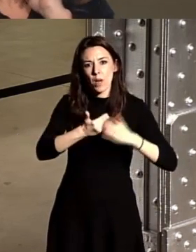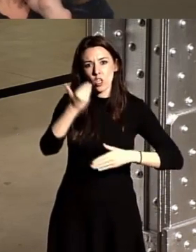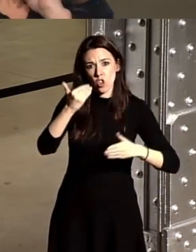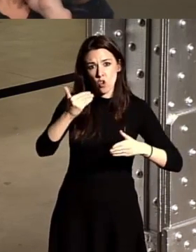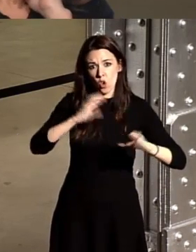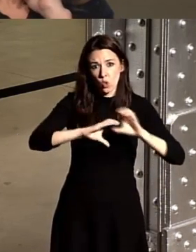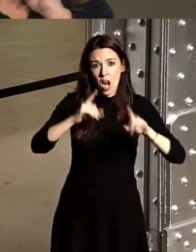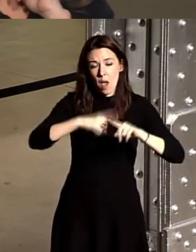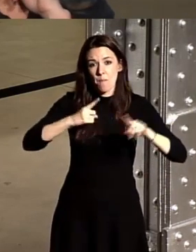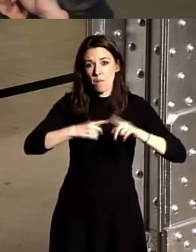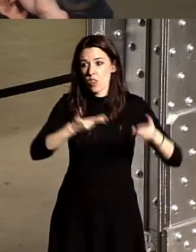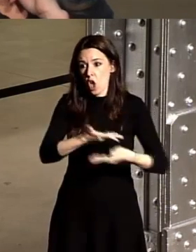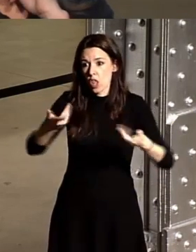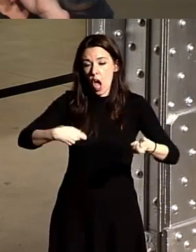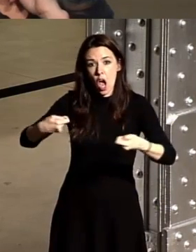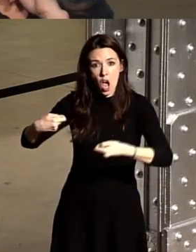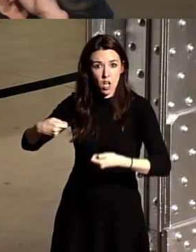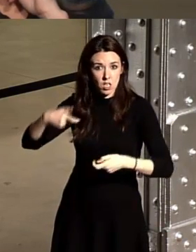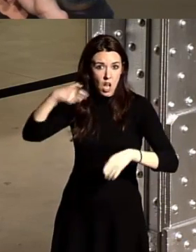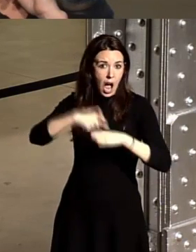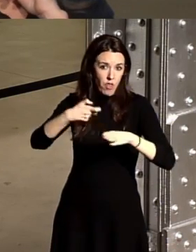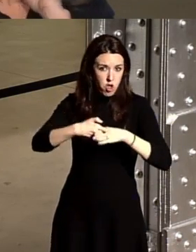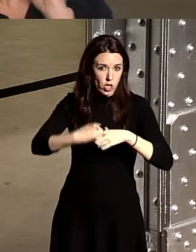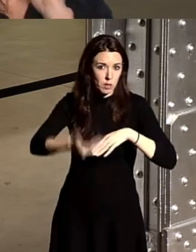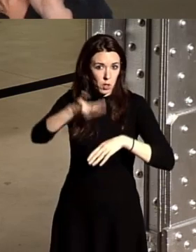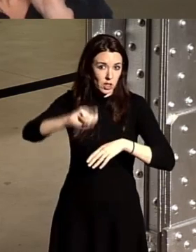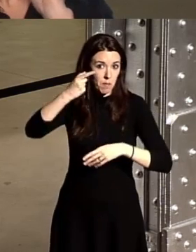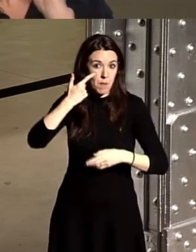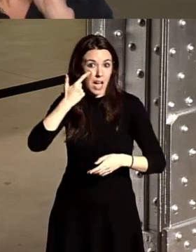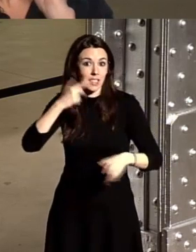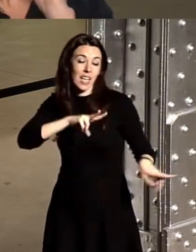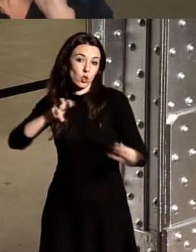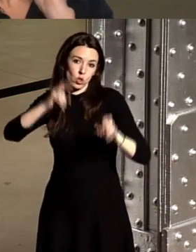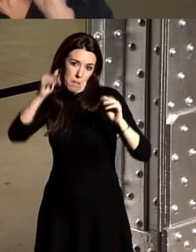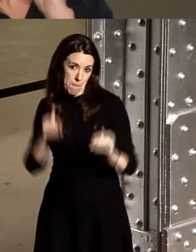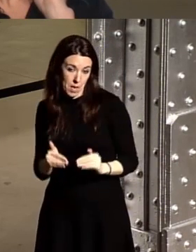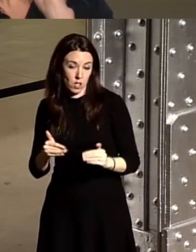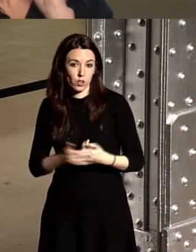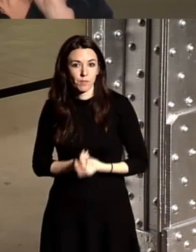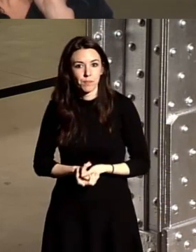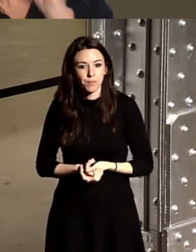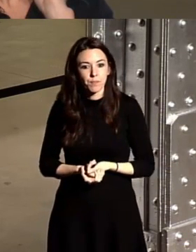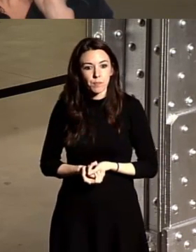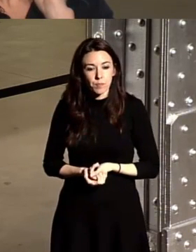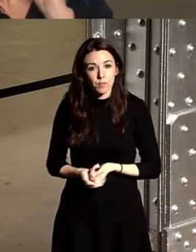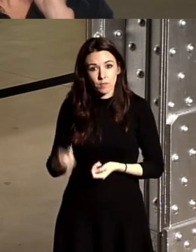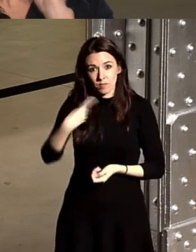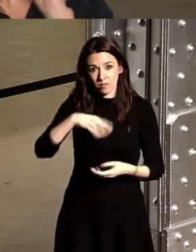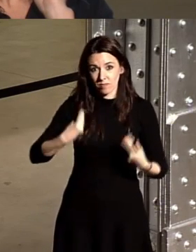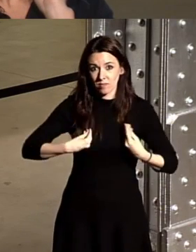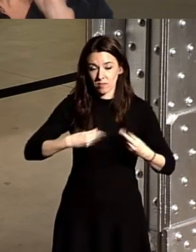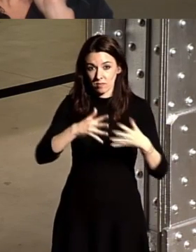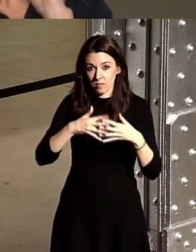salido a bolsa, se piensa más en las acciones que en las exclusivas. También lo decía Kapuscinski. Sí, quienes hemos vivido en Estados